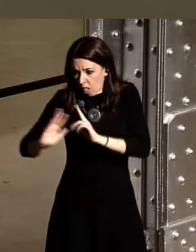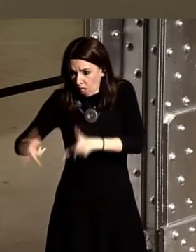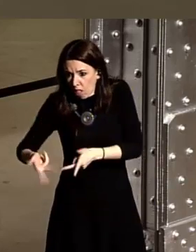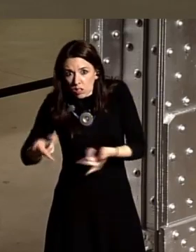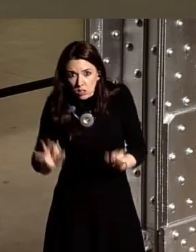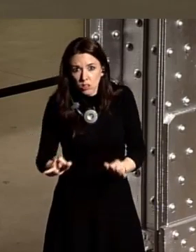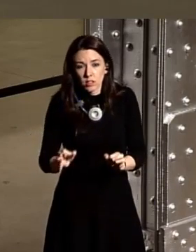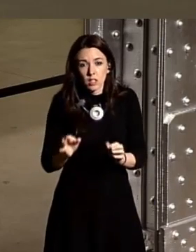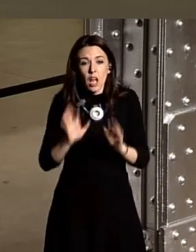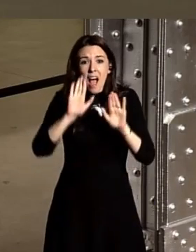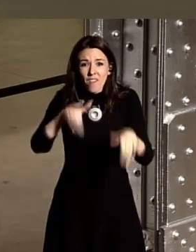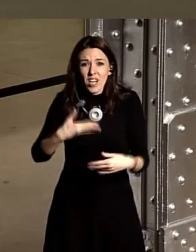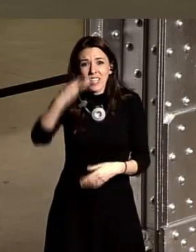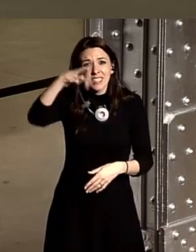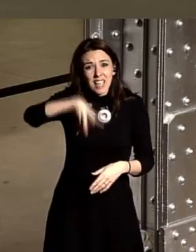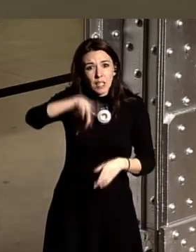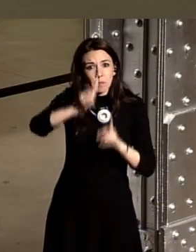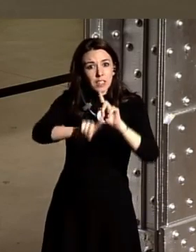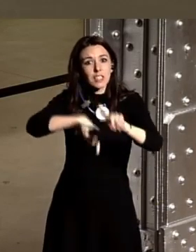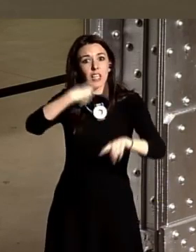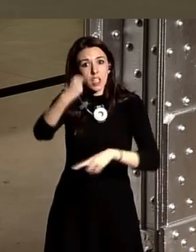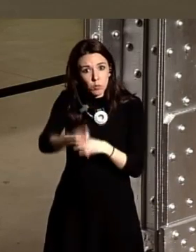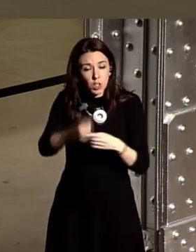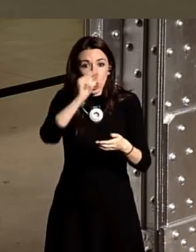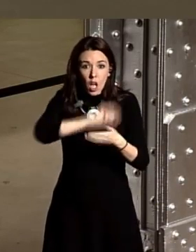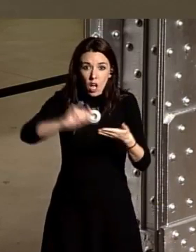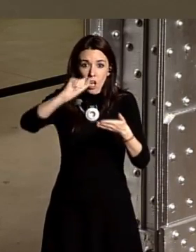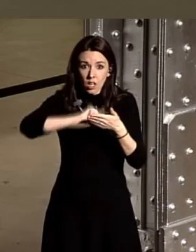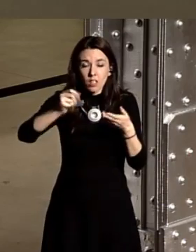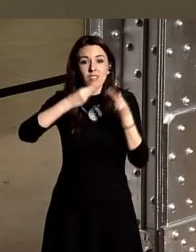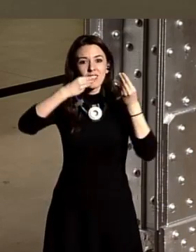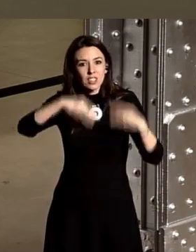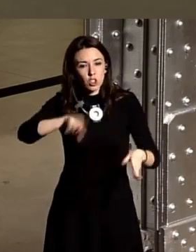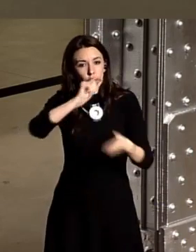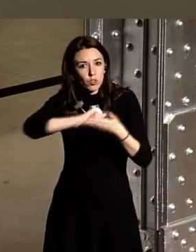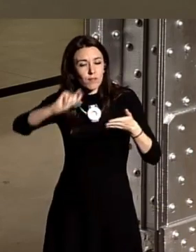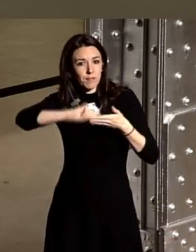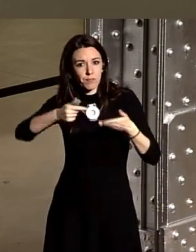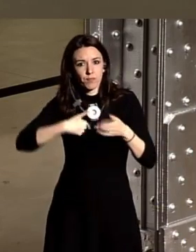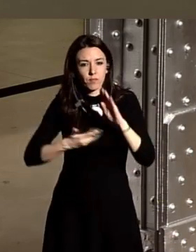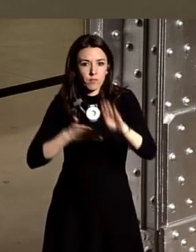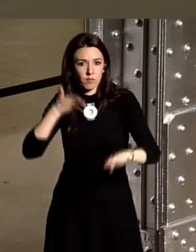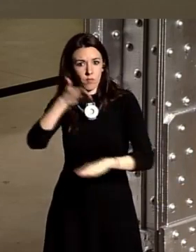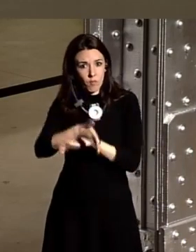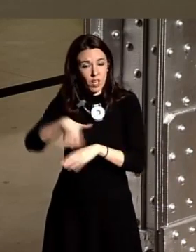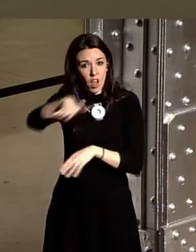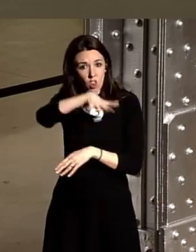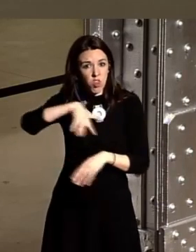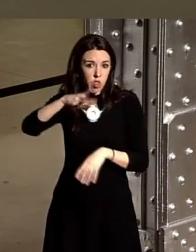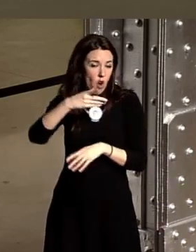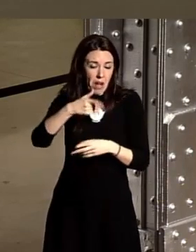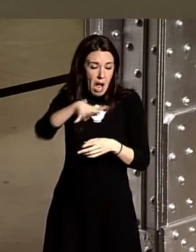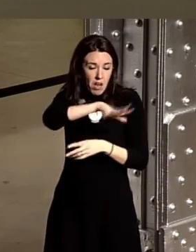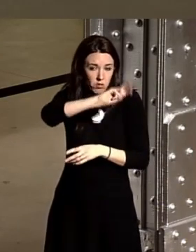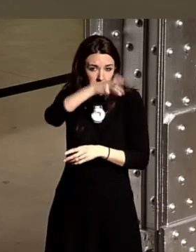fin, 3 meses después, cuando el escritor escribió la historia, yo iba a Darfur y estaban